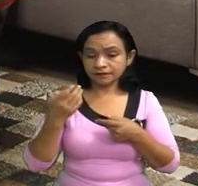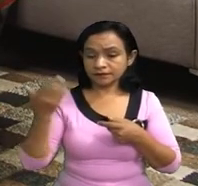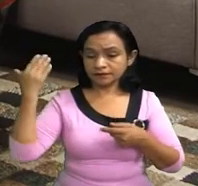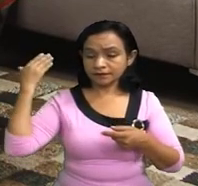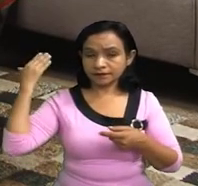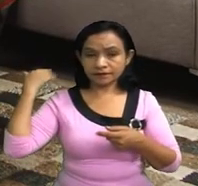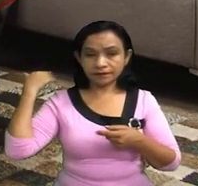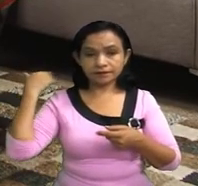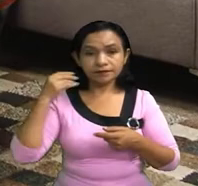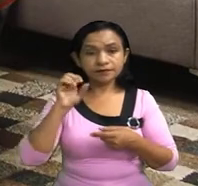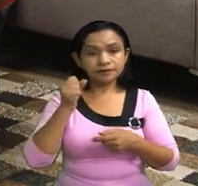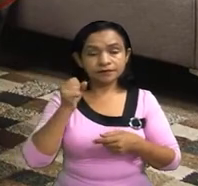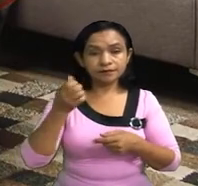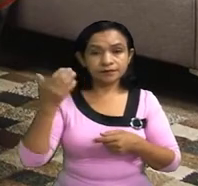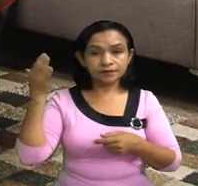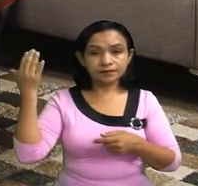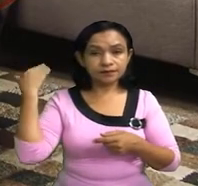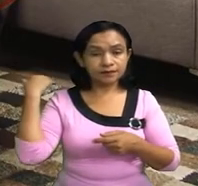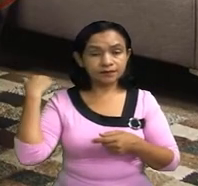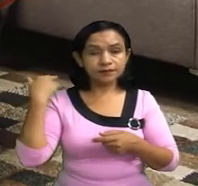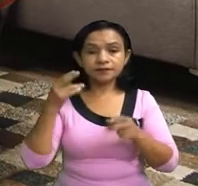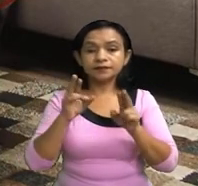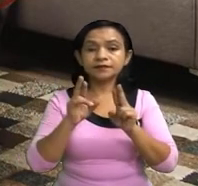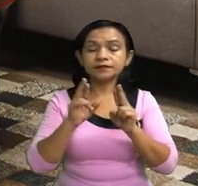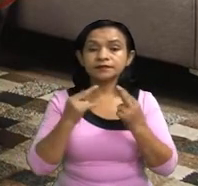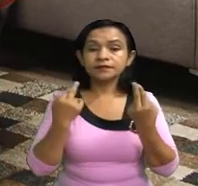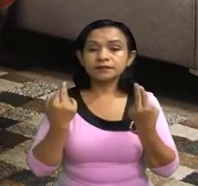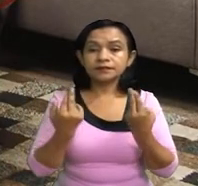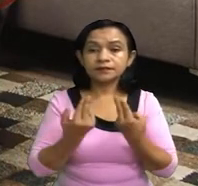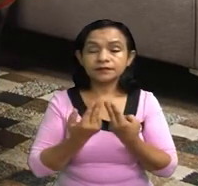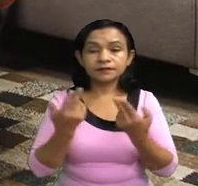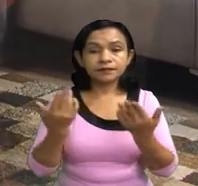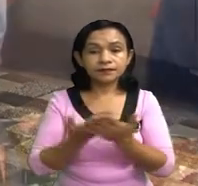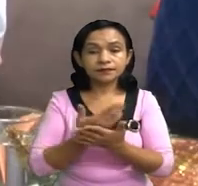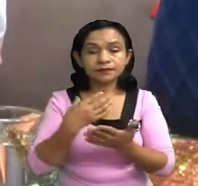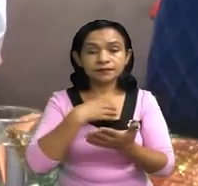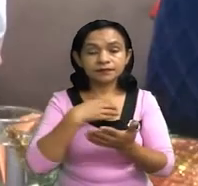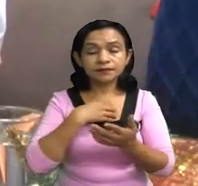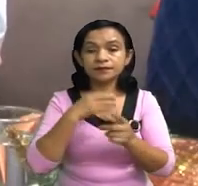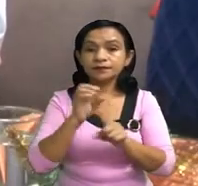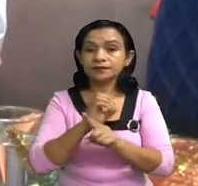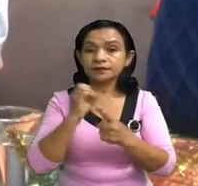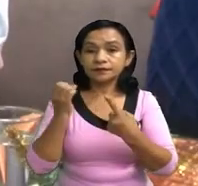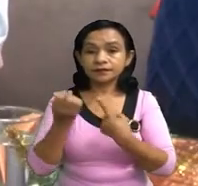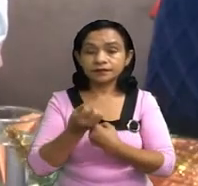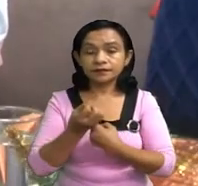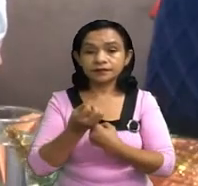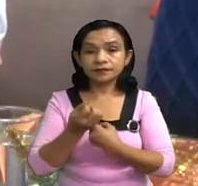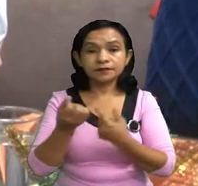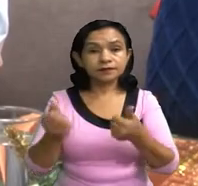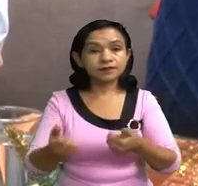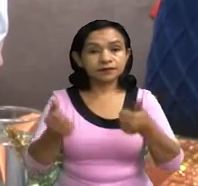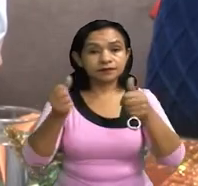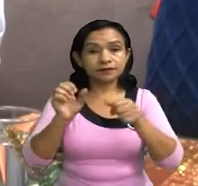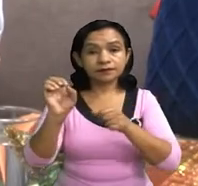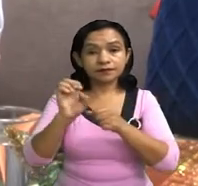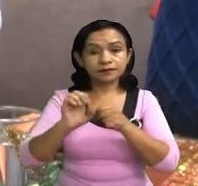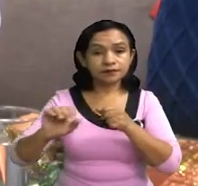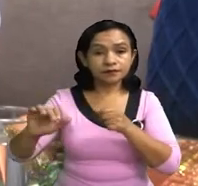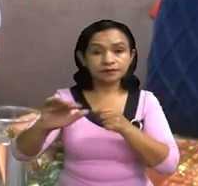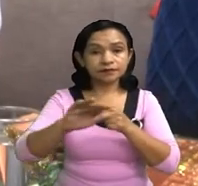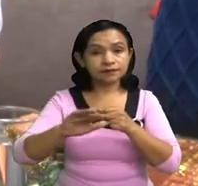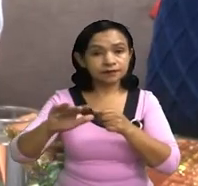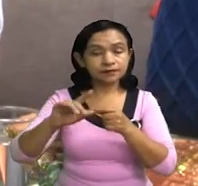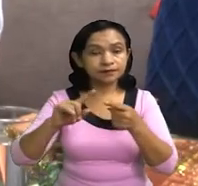nosotros estuvimos conformando nuestra organización, consolidándola en Estelí y también